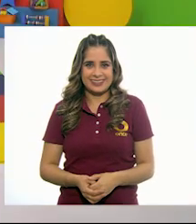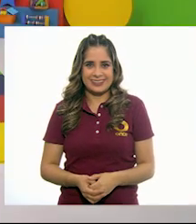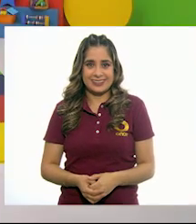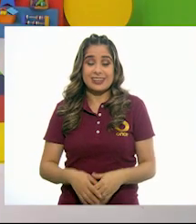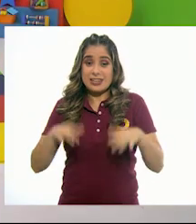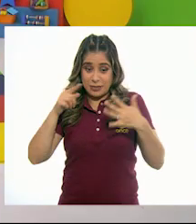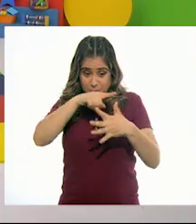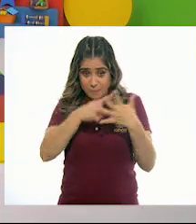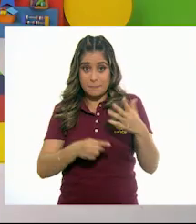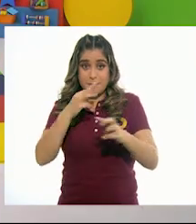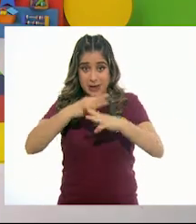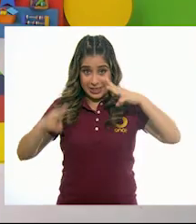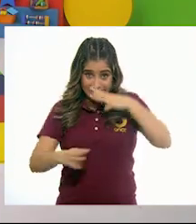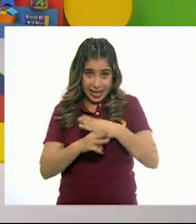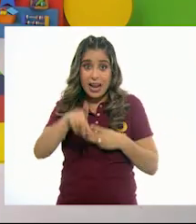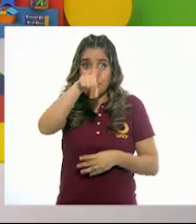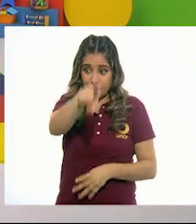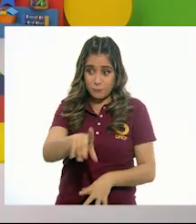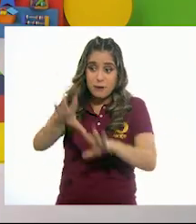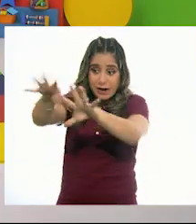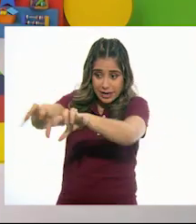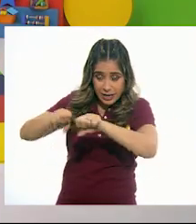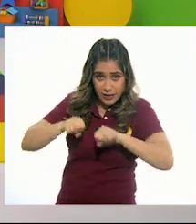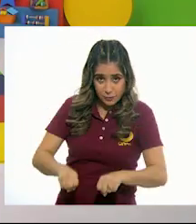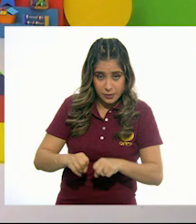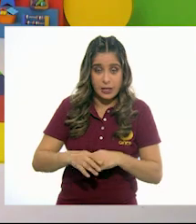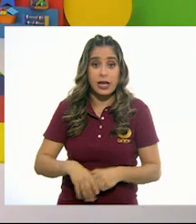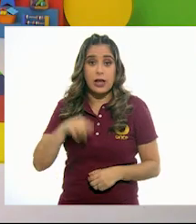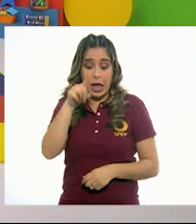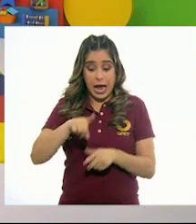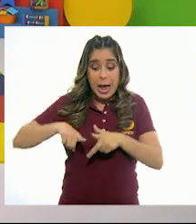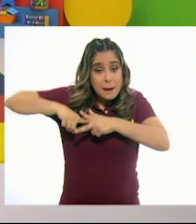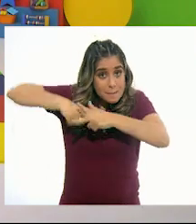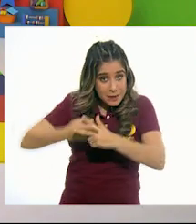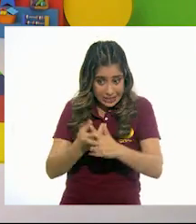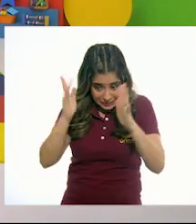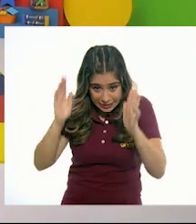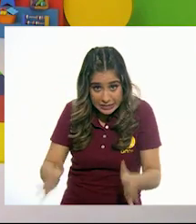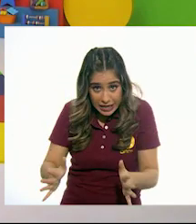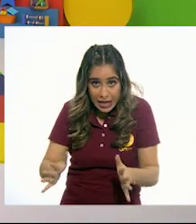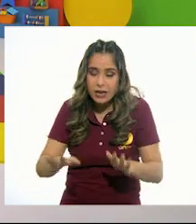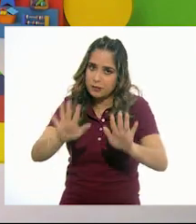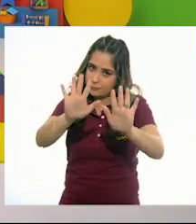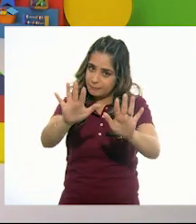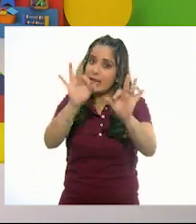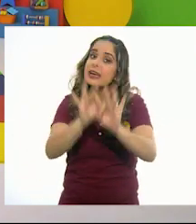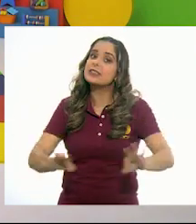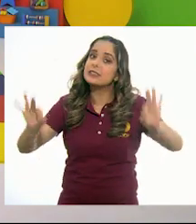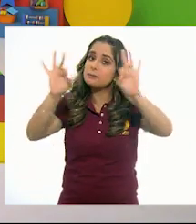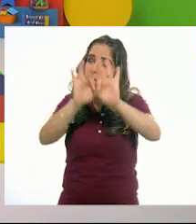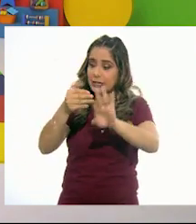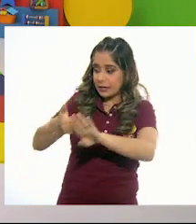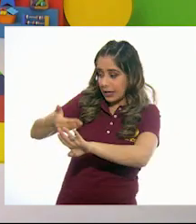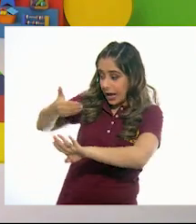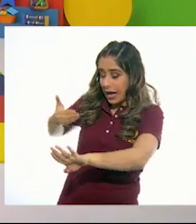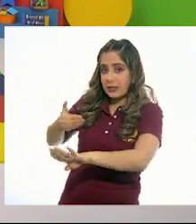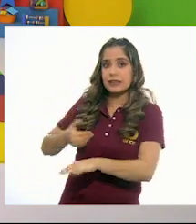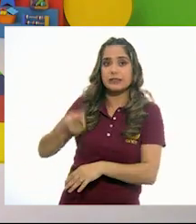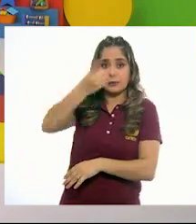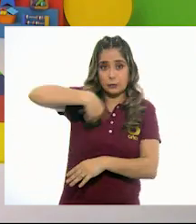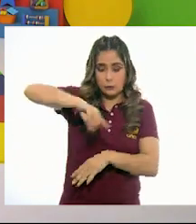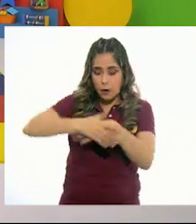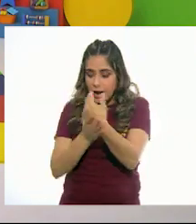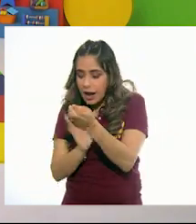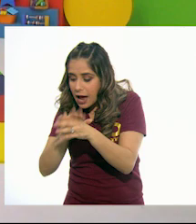Vayan por su material y recuerden, antes de comenzar una actividad, es muy importante lavarnos las manos y tomar las